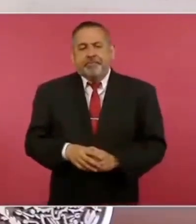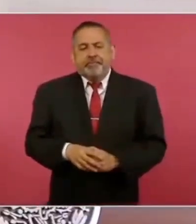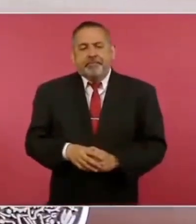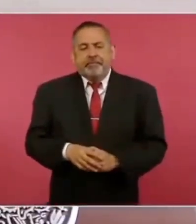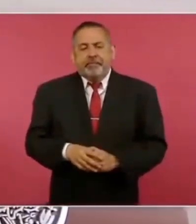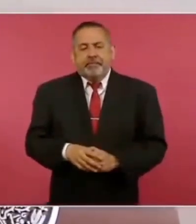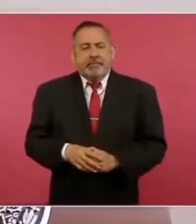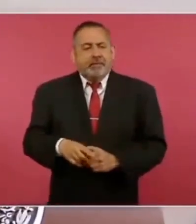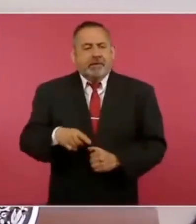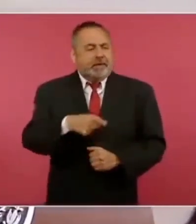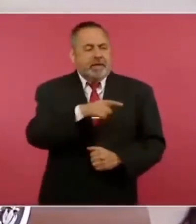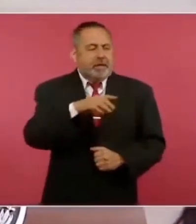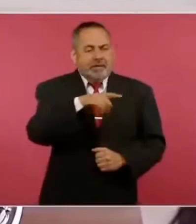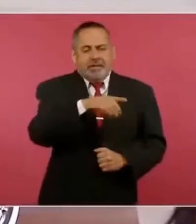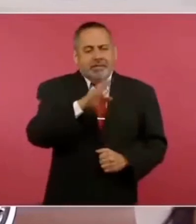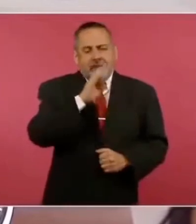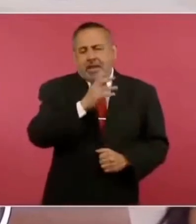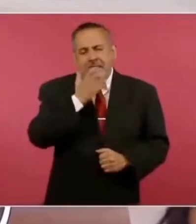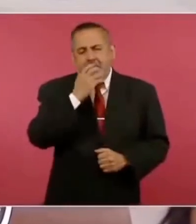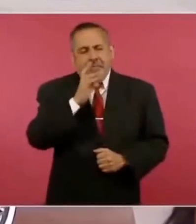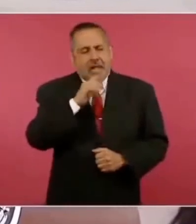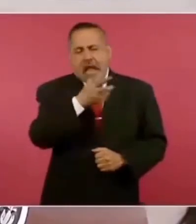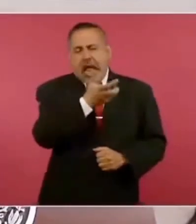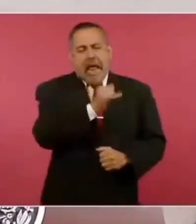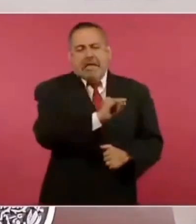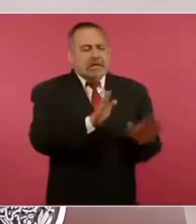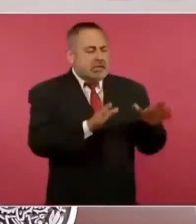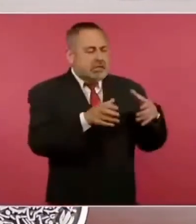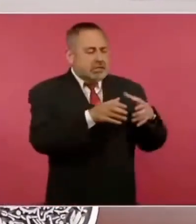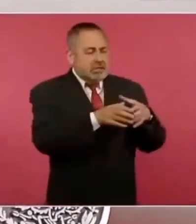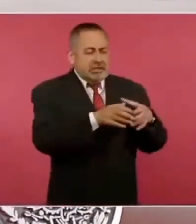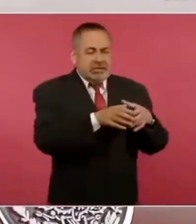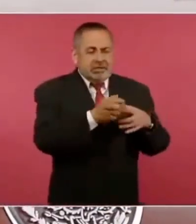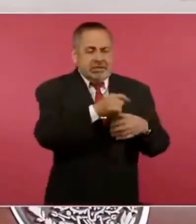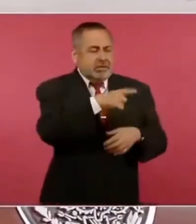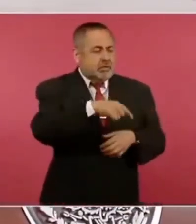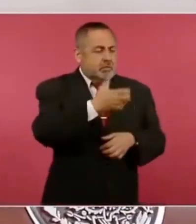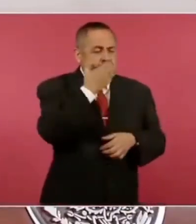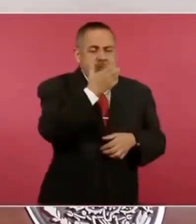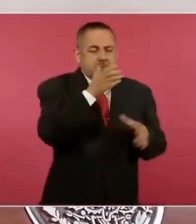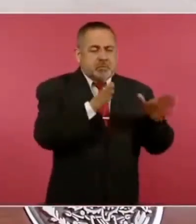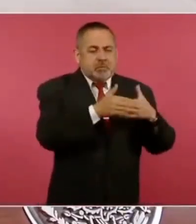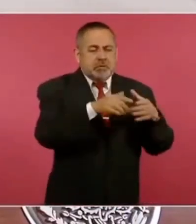esa mala costumbre del bloque conservador o de los conservadores